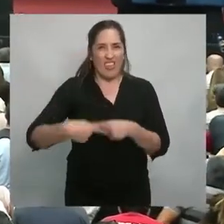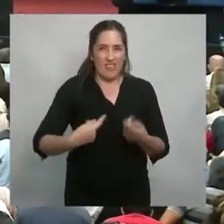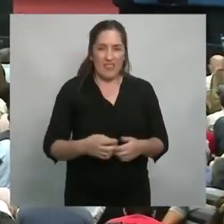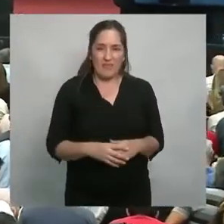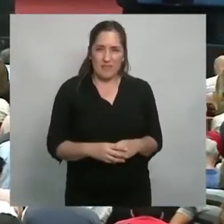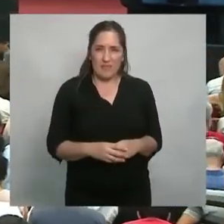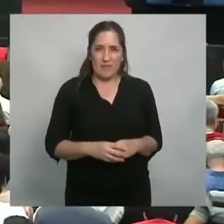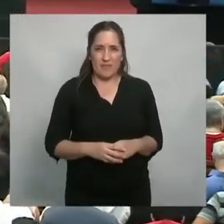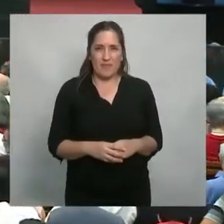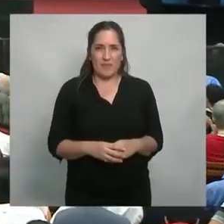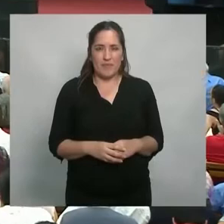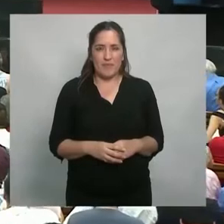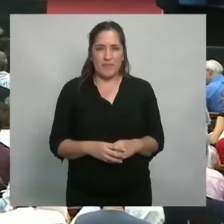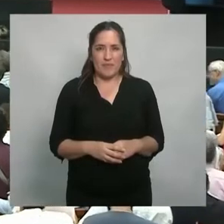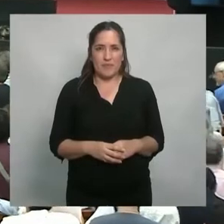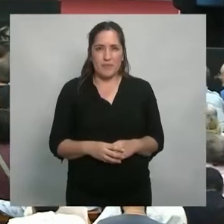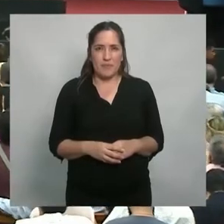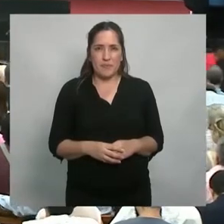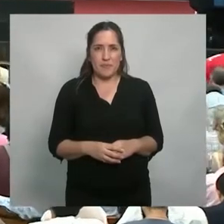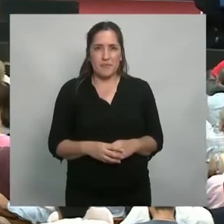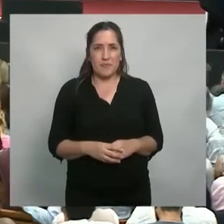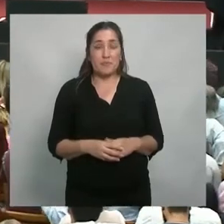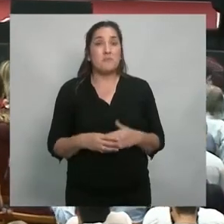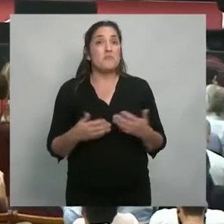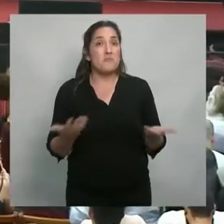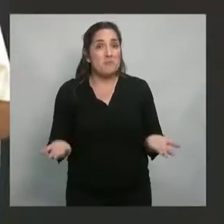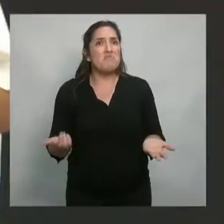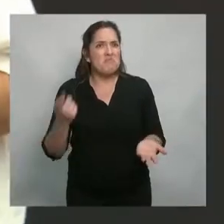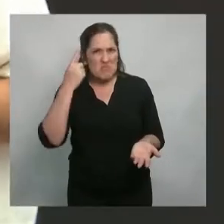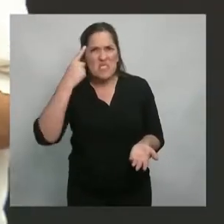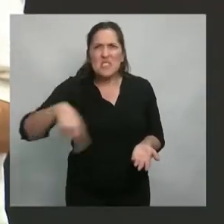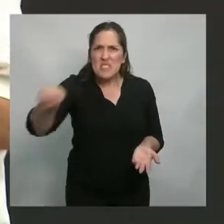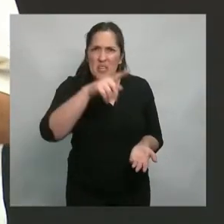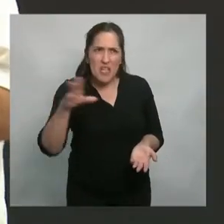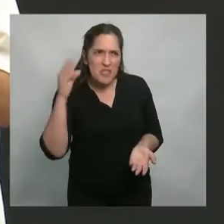Sí, yo creo que me paro. No sé si se oye, yo creo que sí.